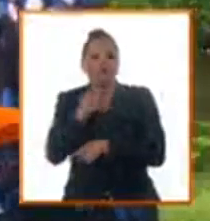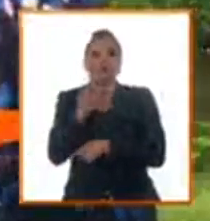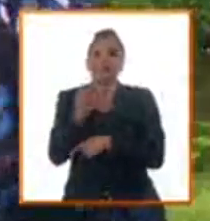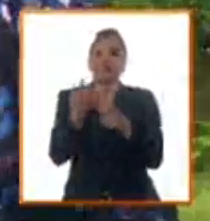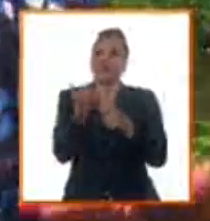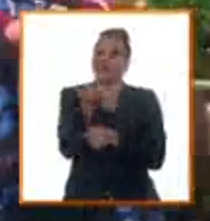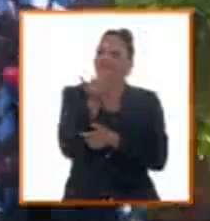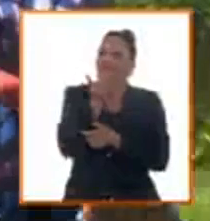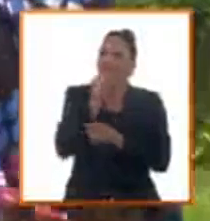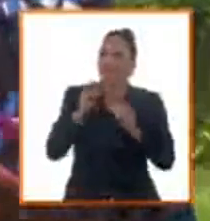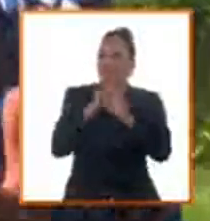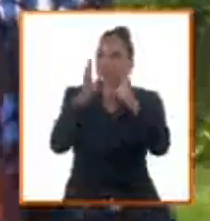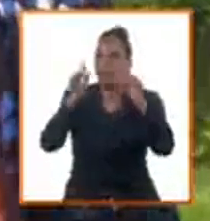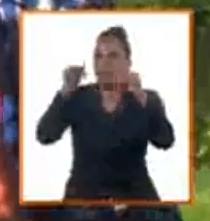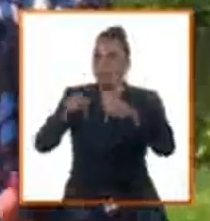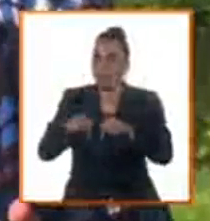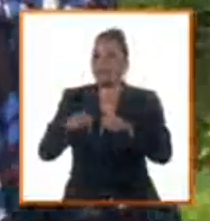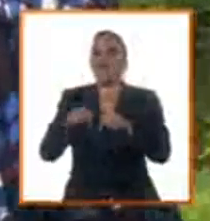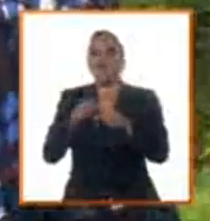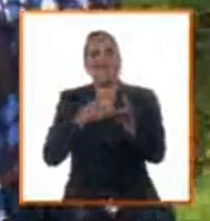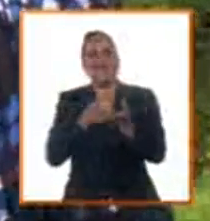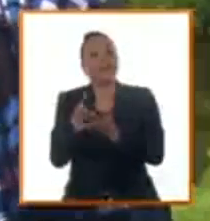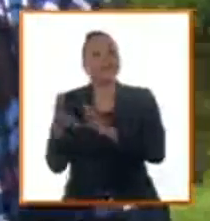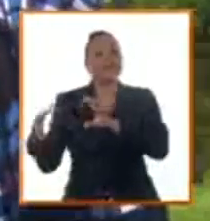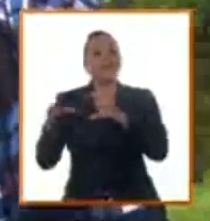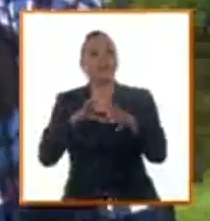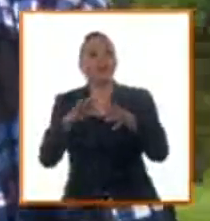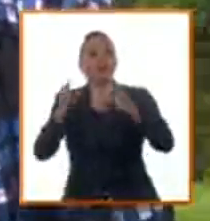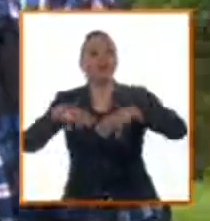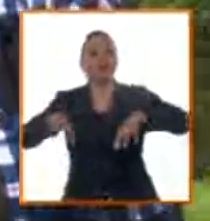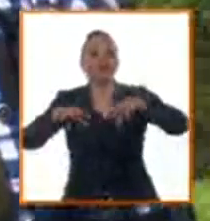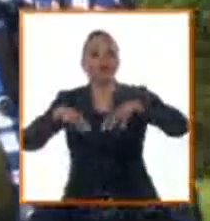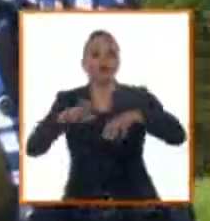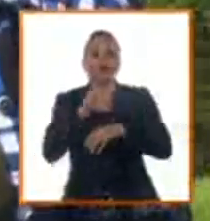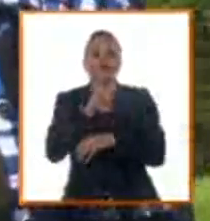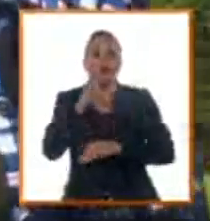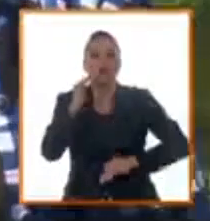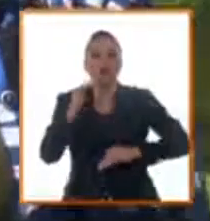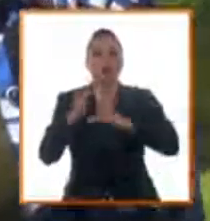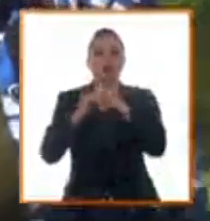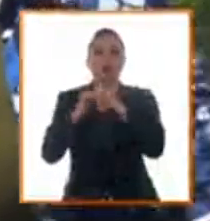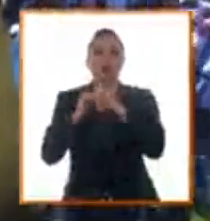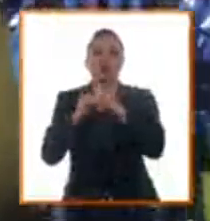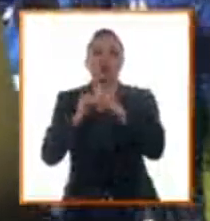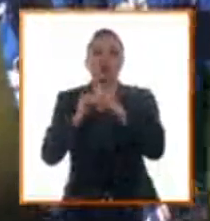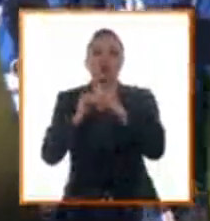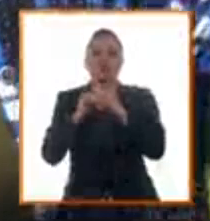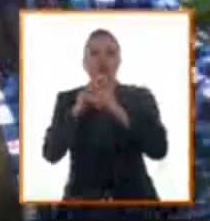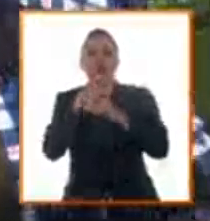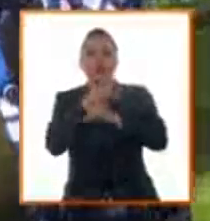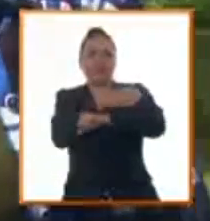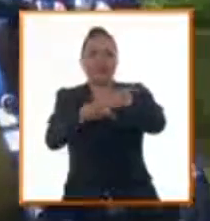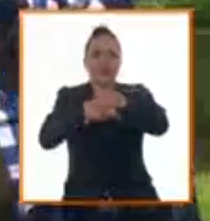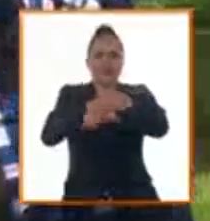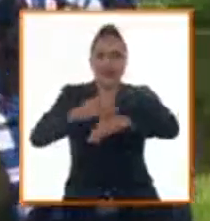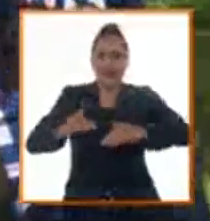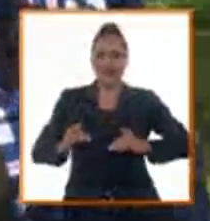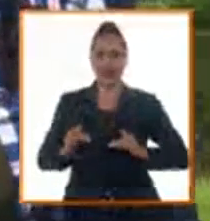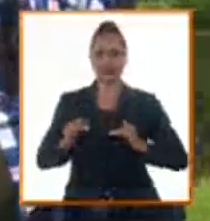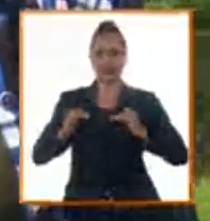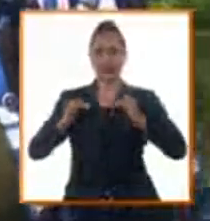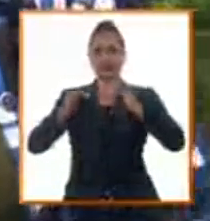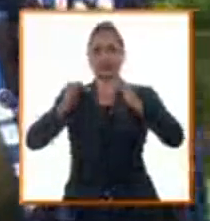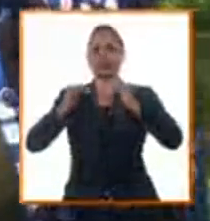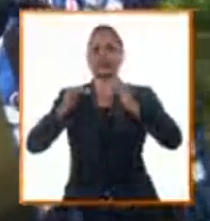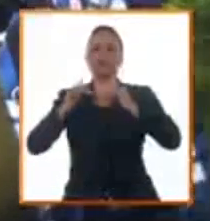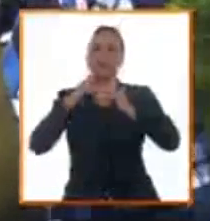hoy, y bueno, ya se sigue complejizando el tema de la inundación, ya da por casi a las rodillas en el último barrio el agua, debe